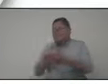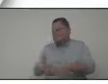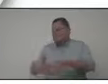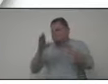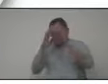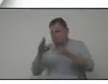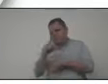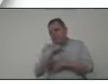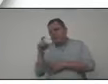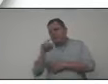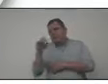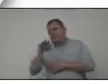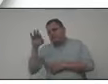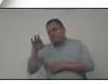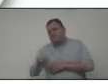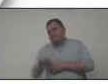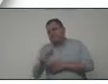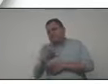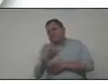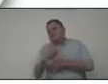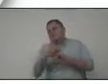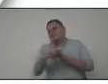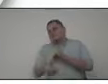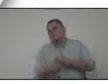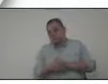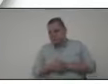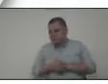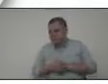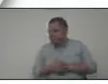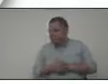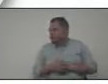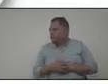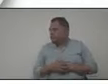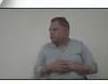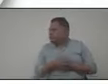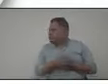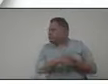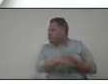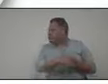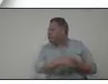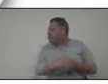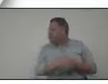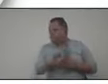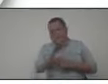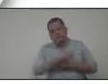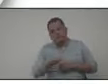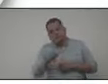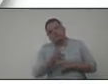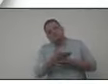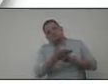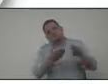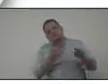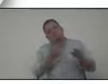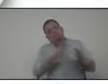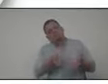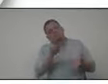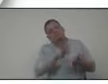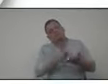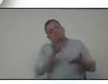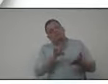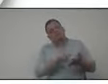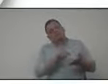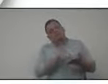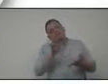al 100% y como ellos demanden, porque puede ser, y se nos está presentando, que un usuario va y pide una autorización a